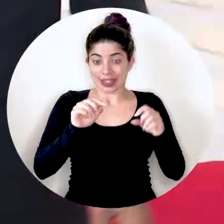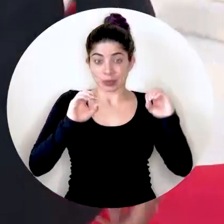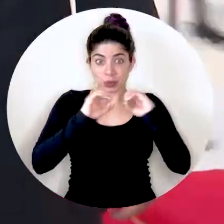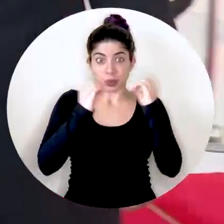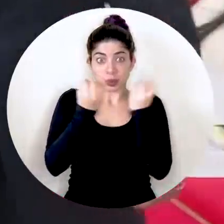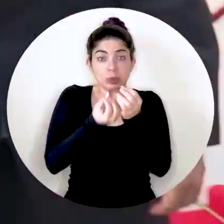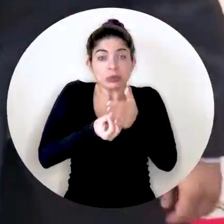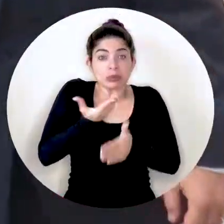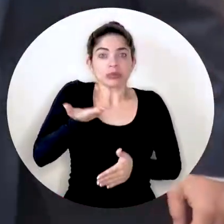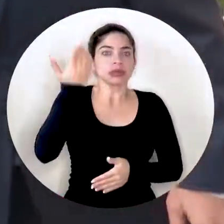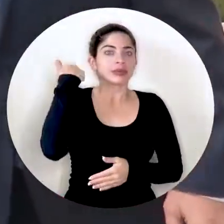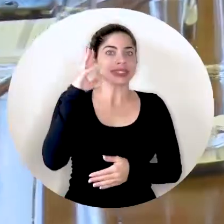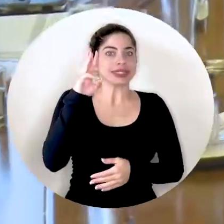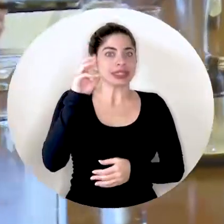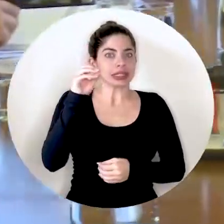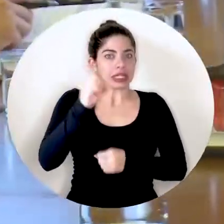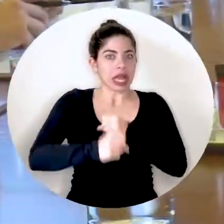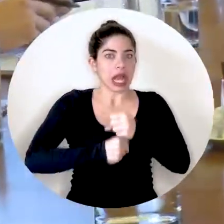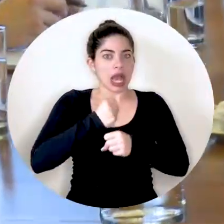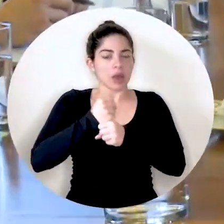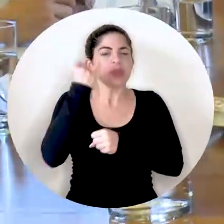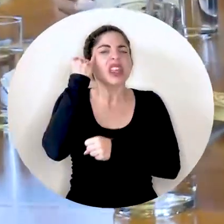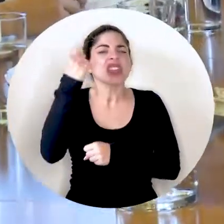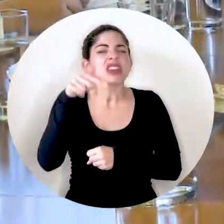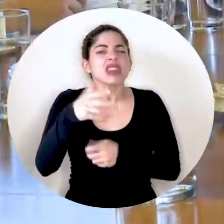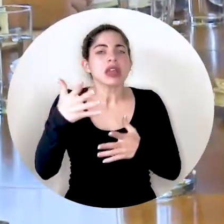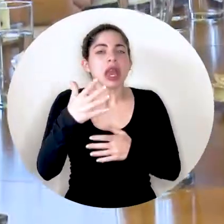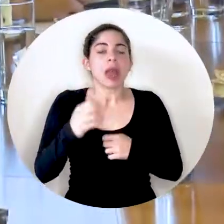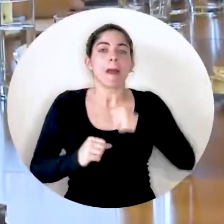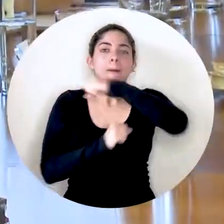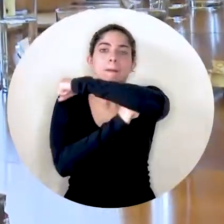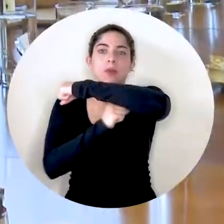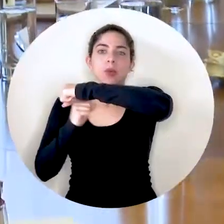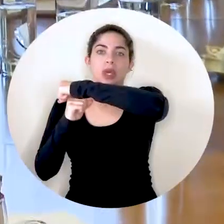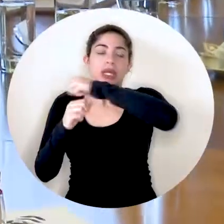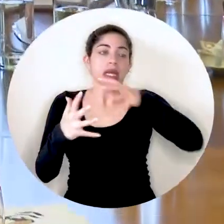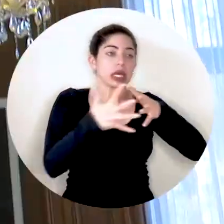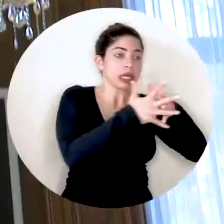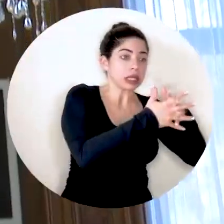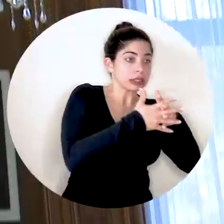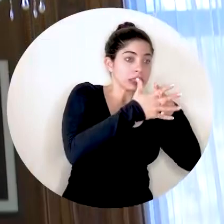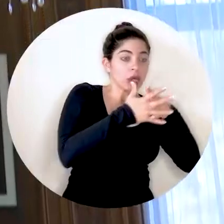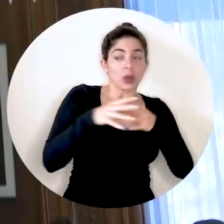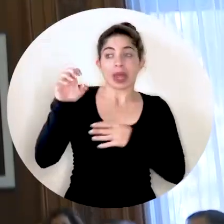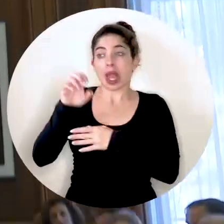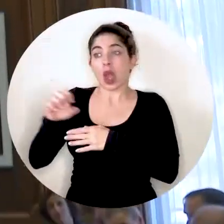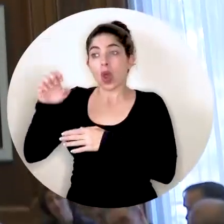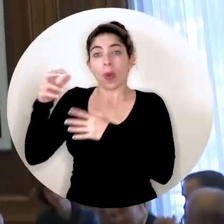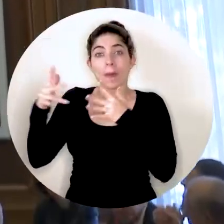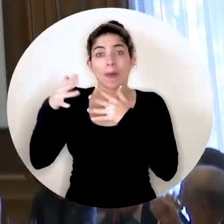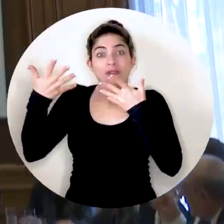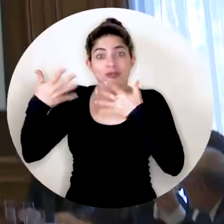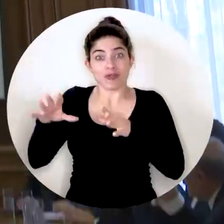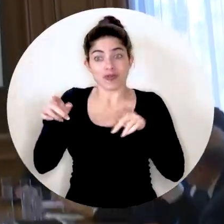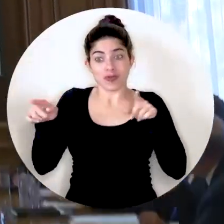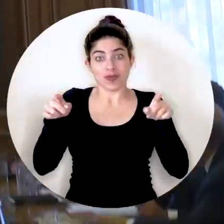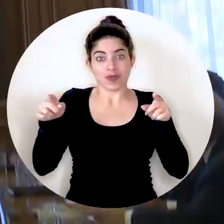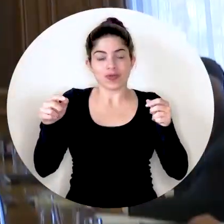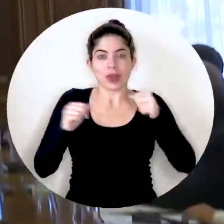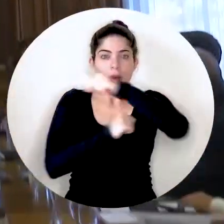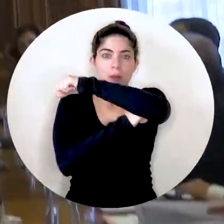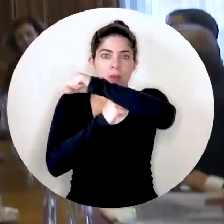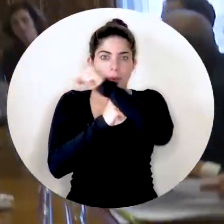Esta organización nació hace 60 años como un puente que se dio entre Estados Unidos y la Europa posguerra.